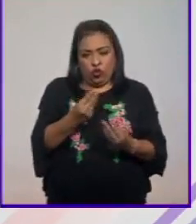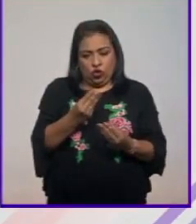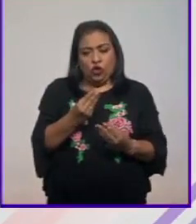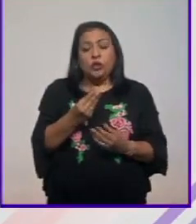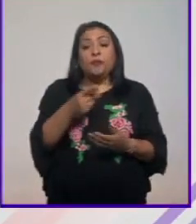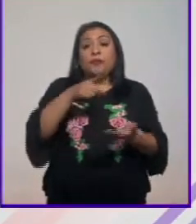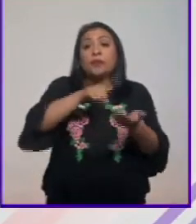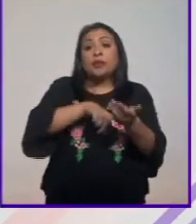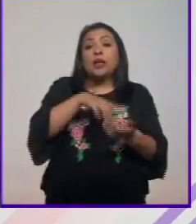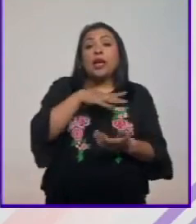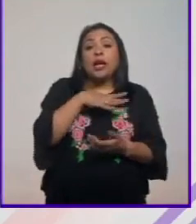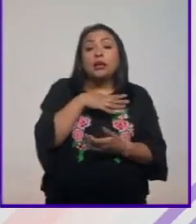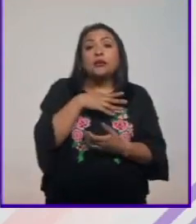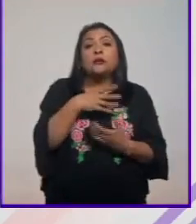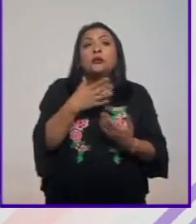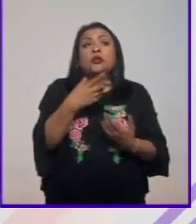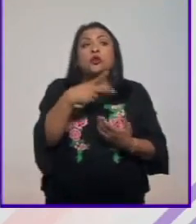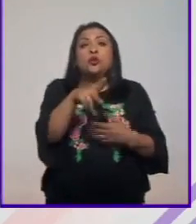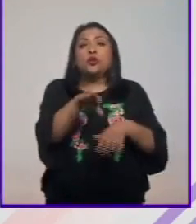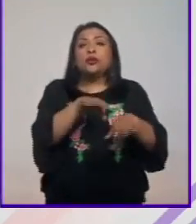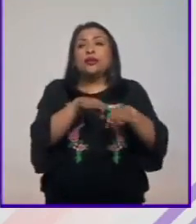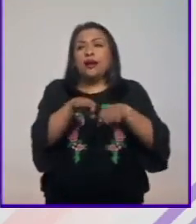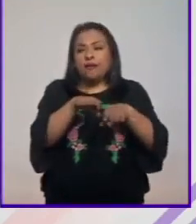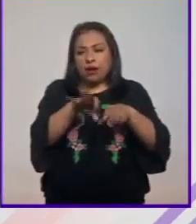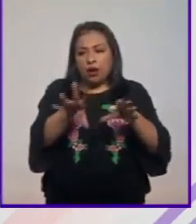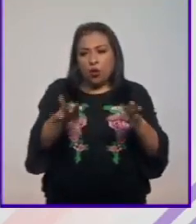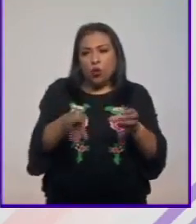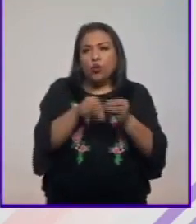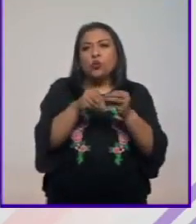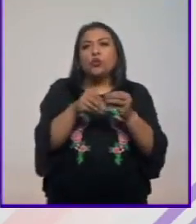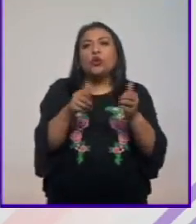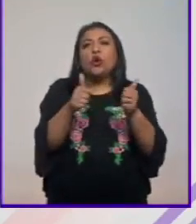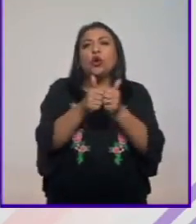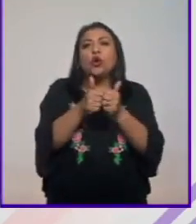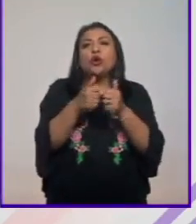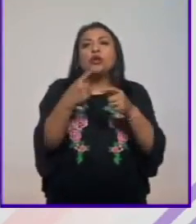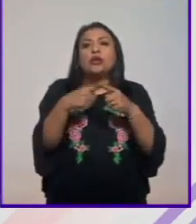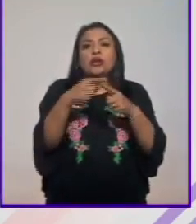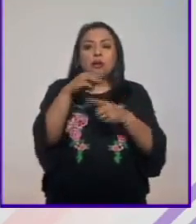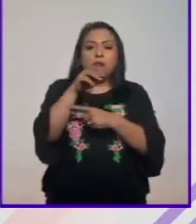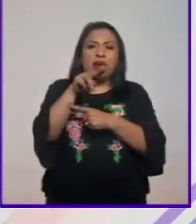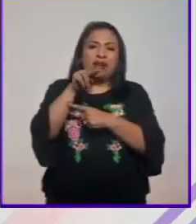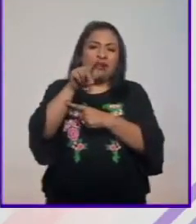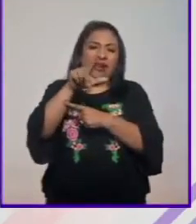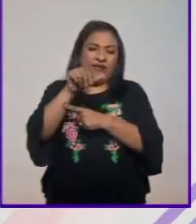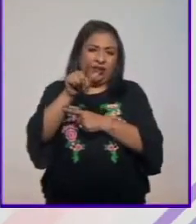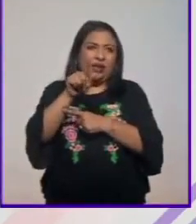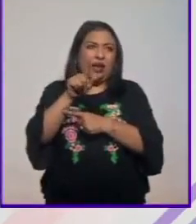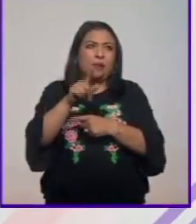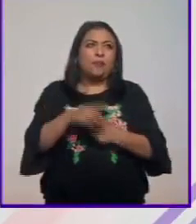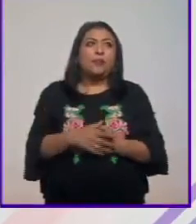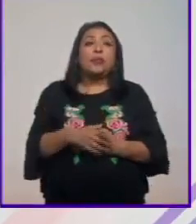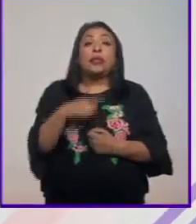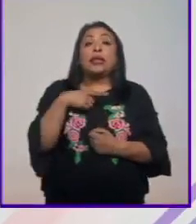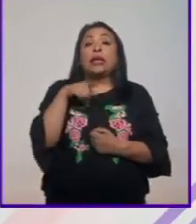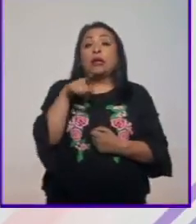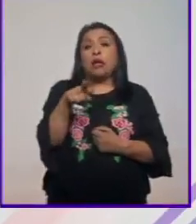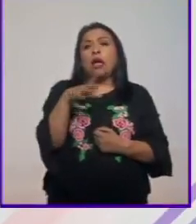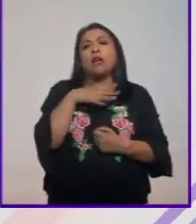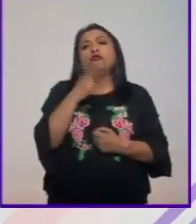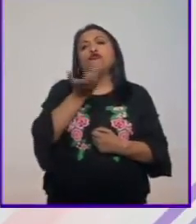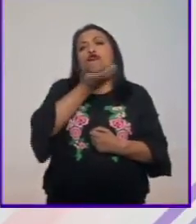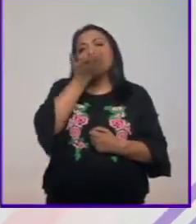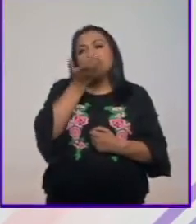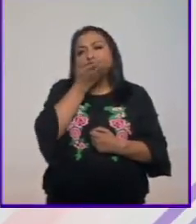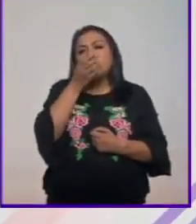en el que haces un trabajo en común con Nabila, que es magrebí. Ajá, y que bueno, está la